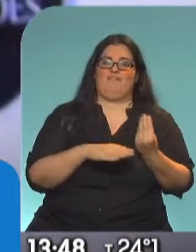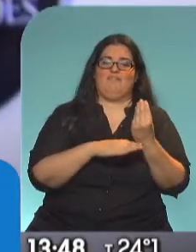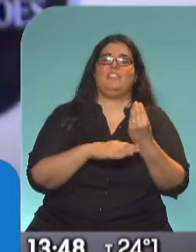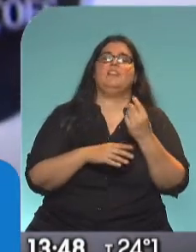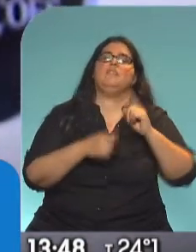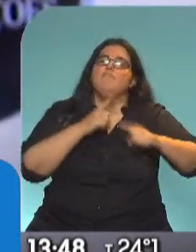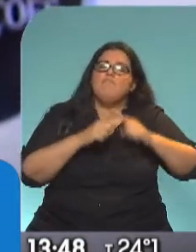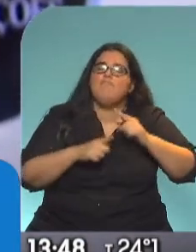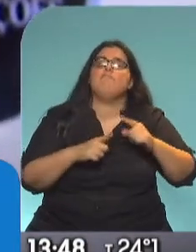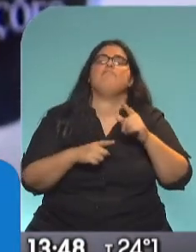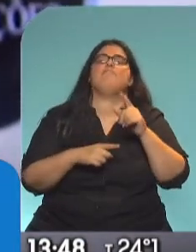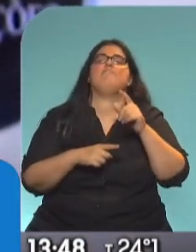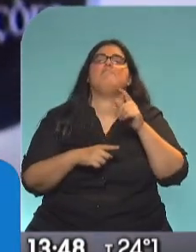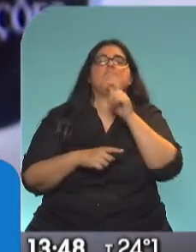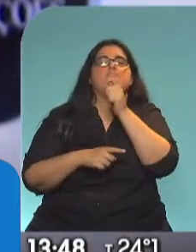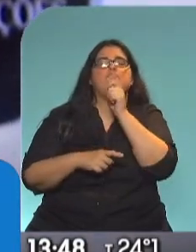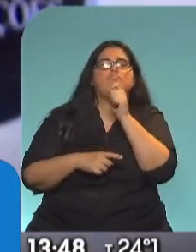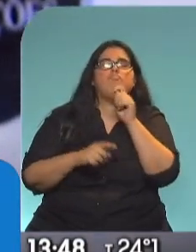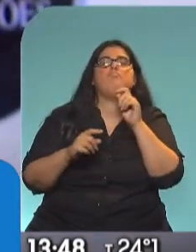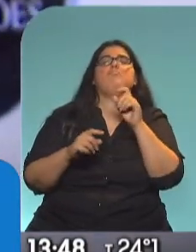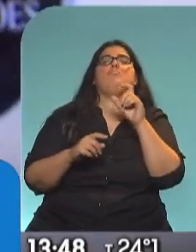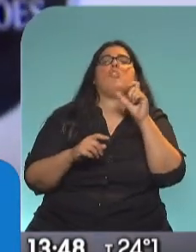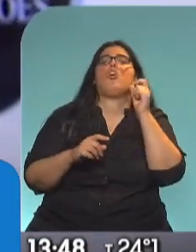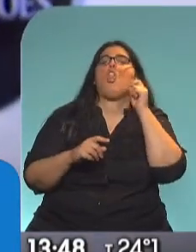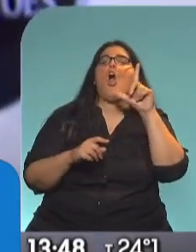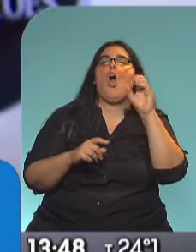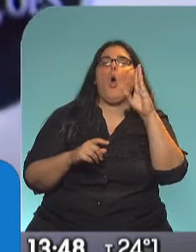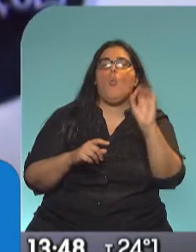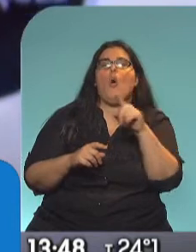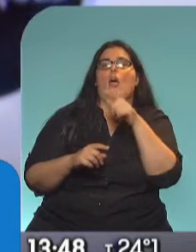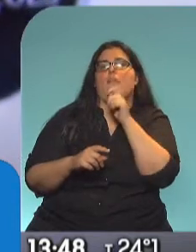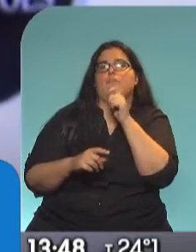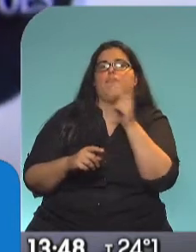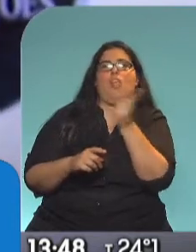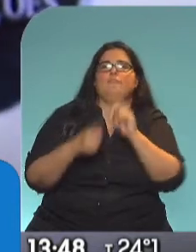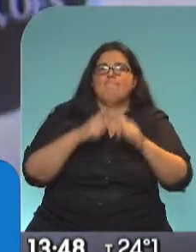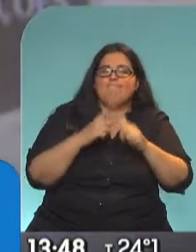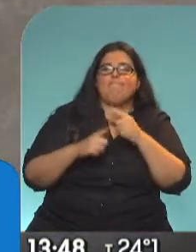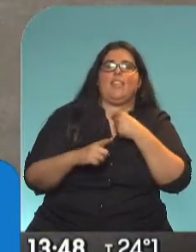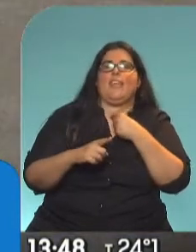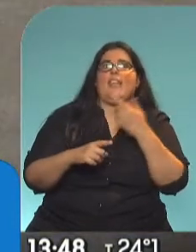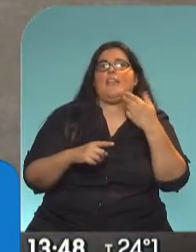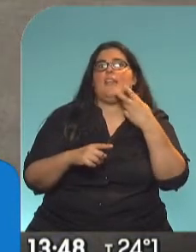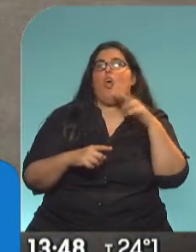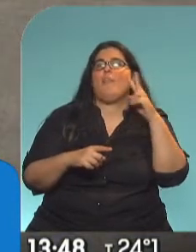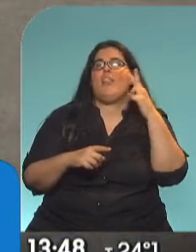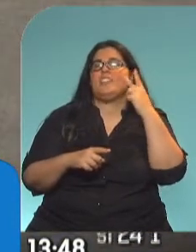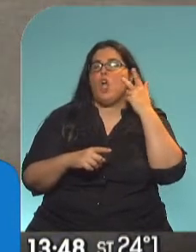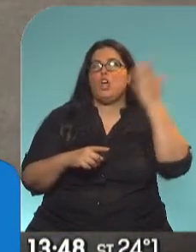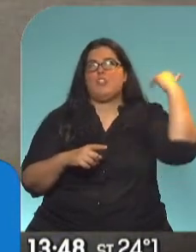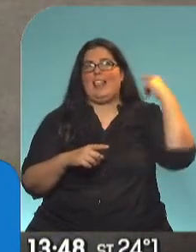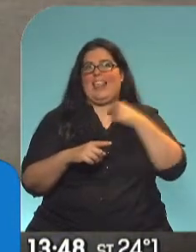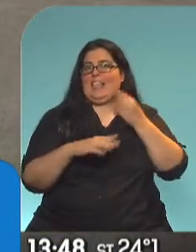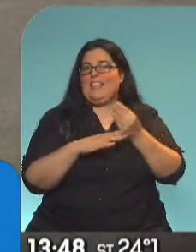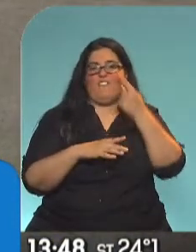Huck, un popular presentador de la cadena Globo, quien había evaluado en 2018 presentarse a las elecciones, pero luego